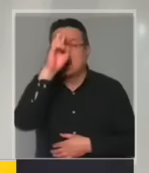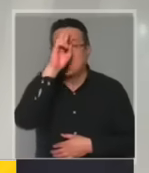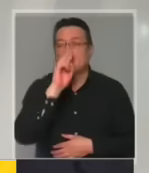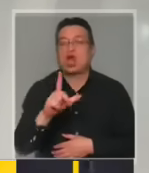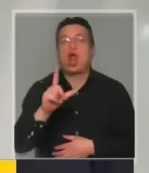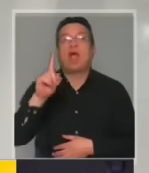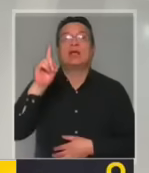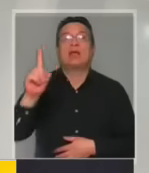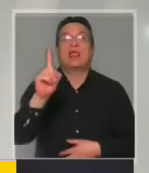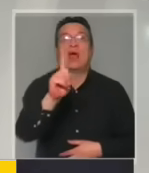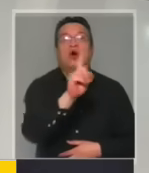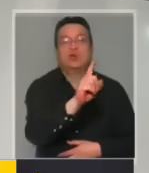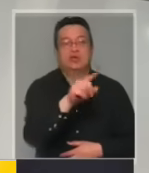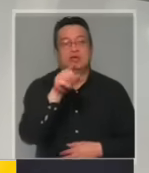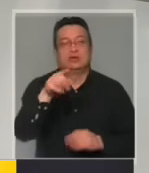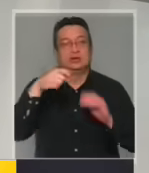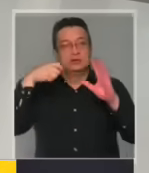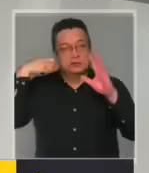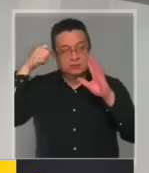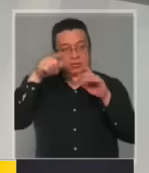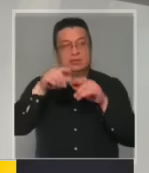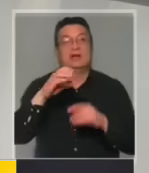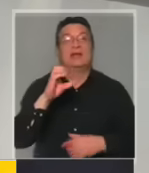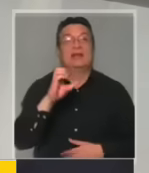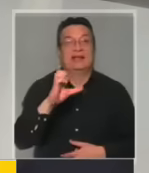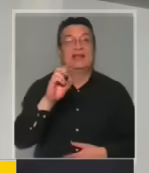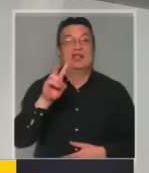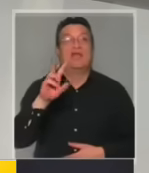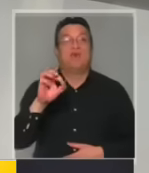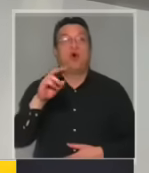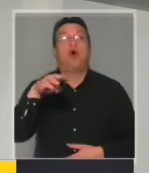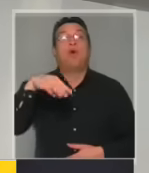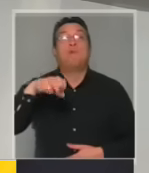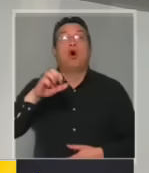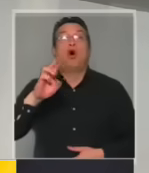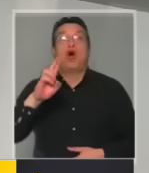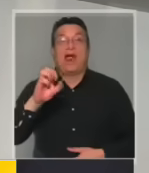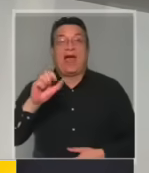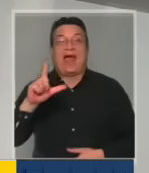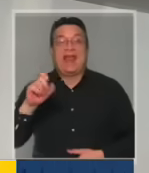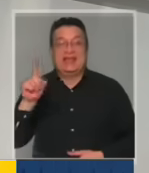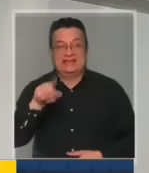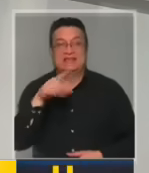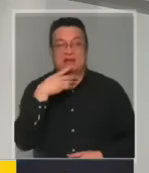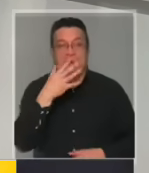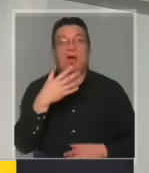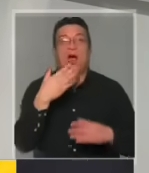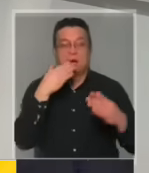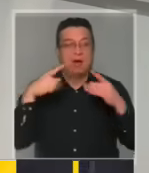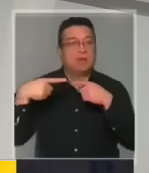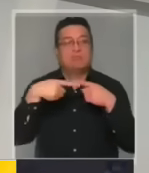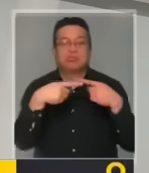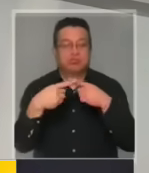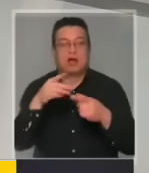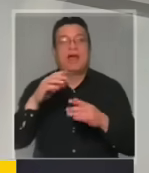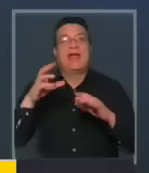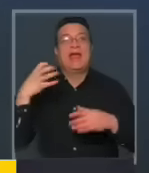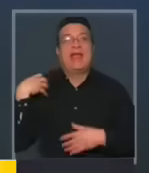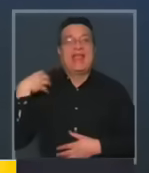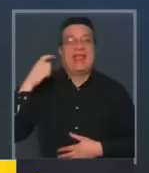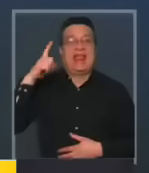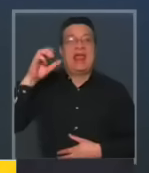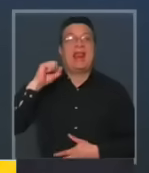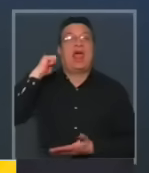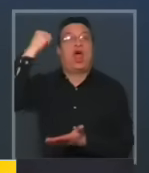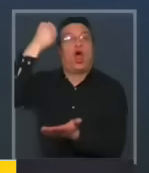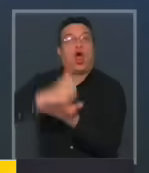tenemos aquí en imágenes, sobre todo Evo Morales, ¿no? Que ya se había enfrascado allí con declaraciones con el general golpista. Sí, Nicole. Sole, Alfonso, y también a quienes nos ven a